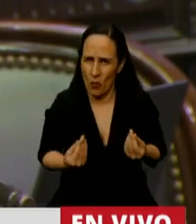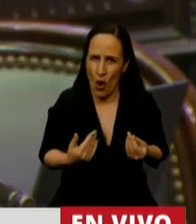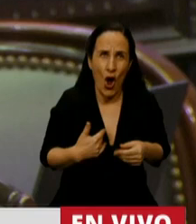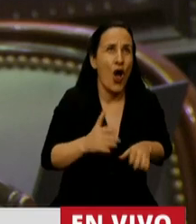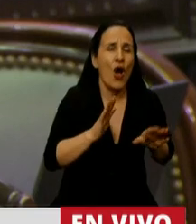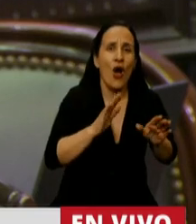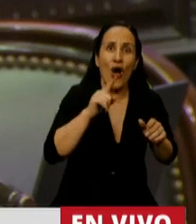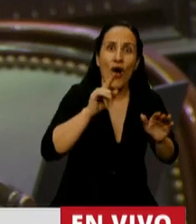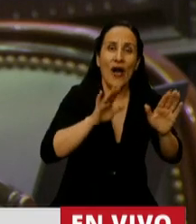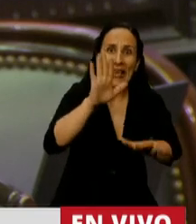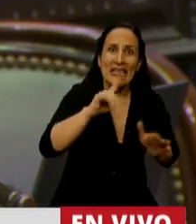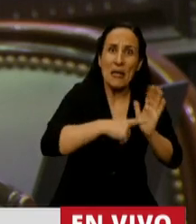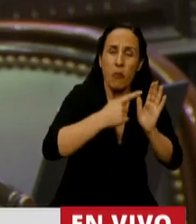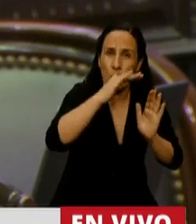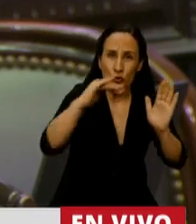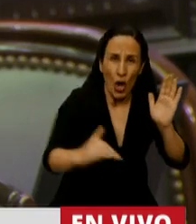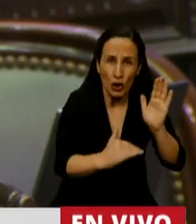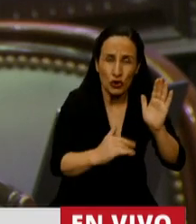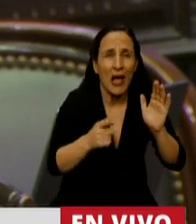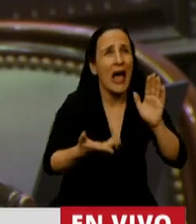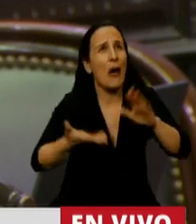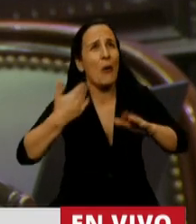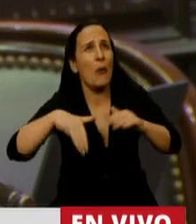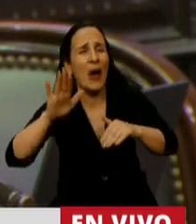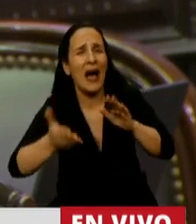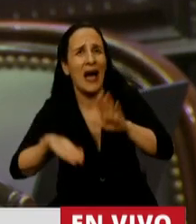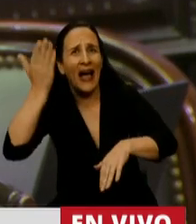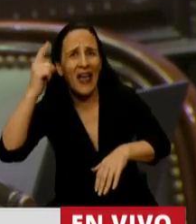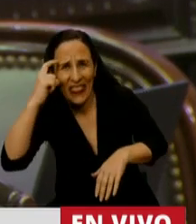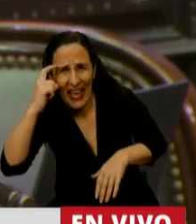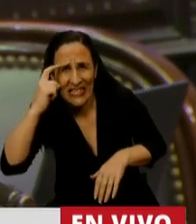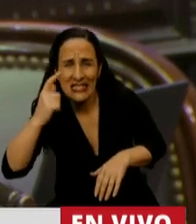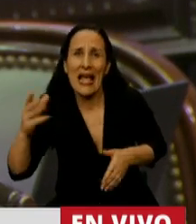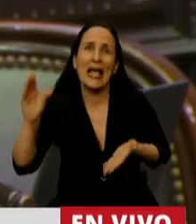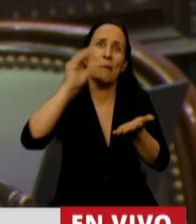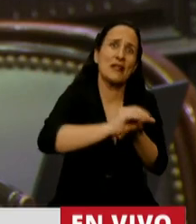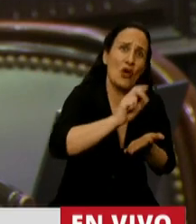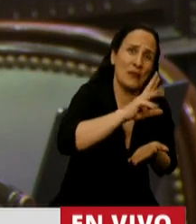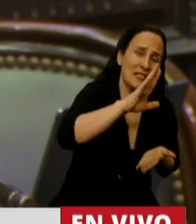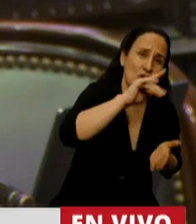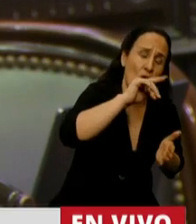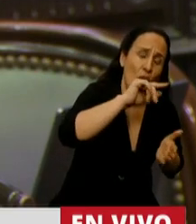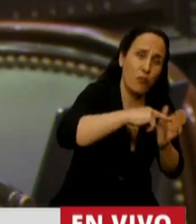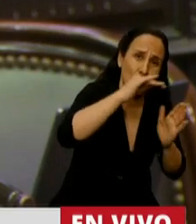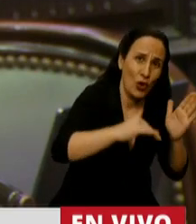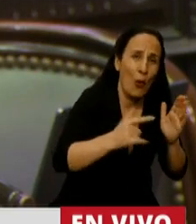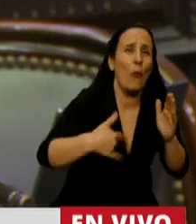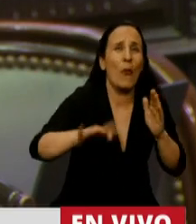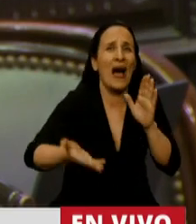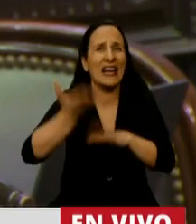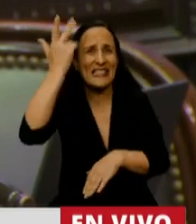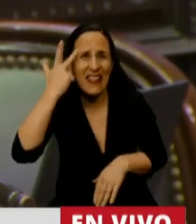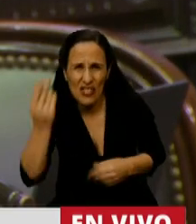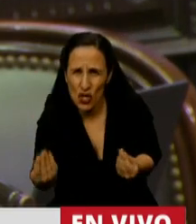puntos este año levantar al 10 que la inversión de 25 puntos que cayó este año crecer al 18